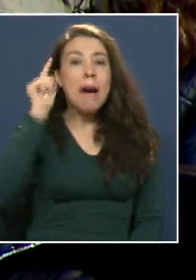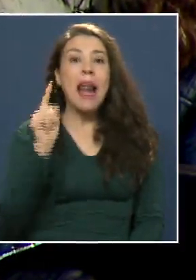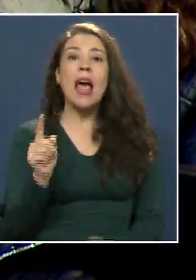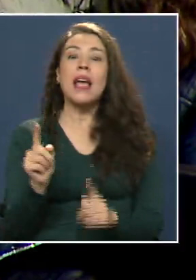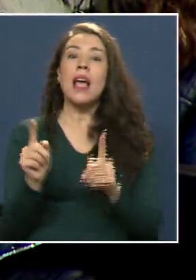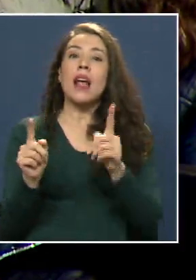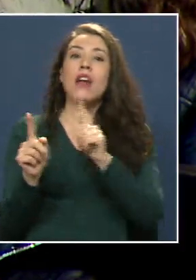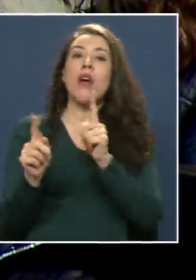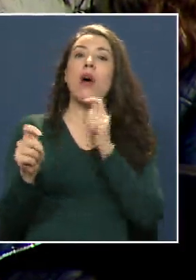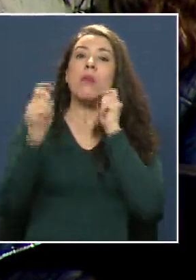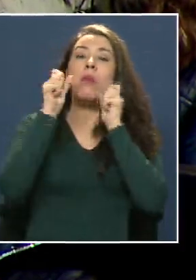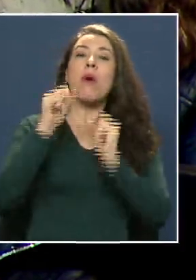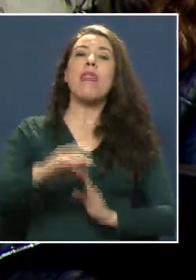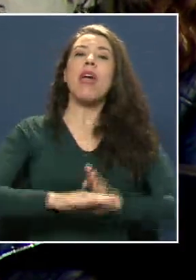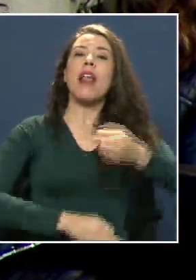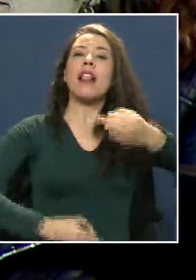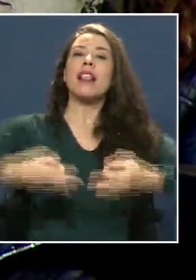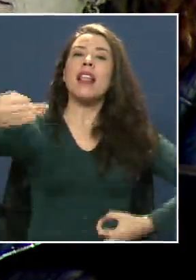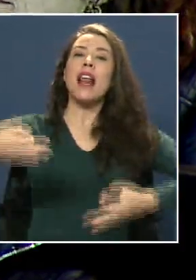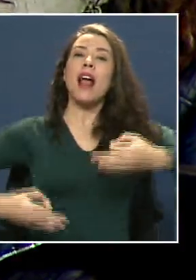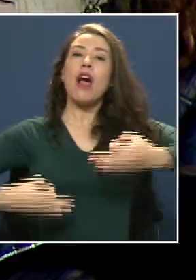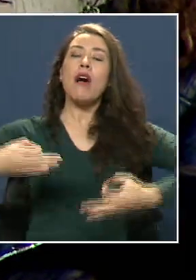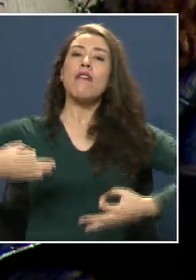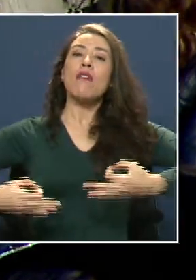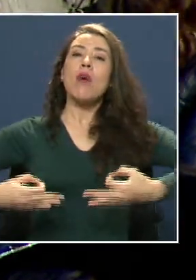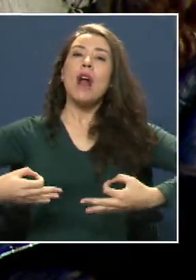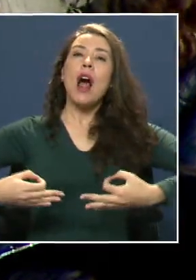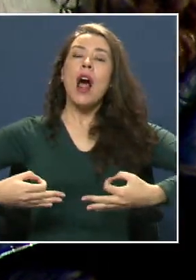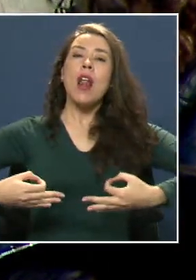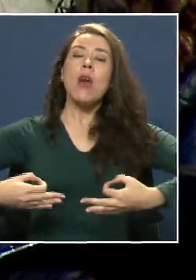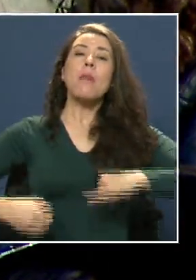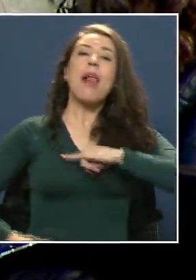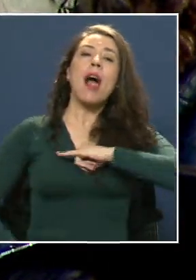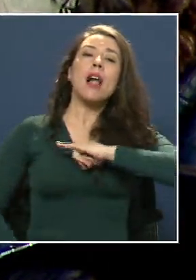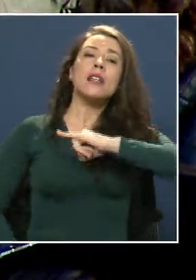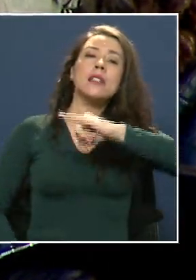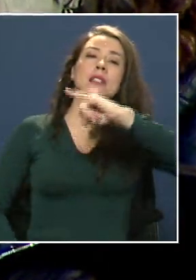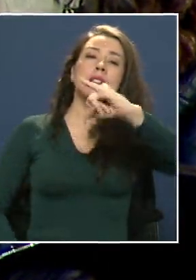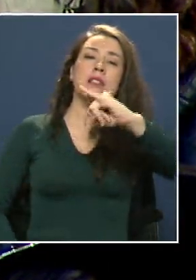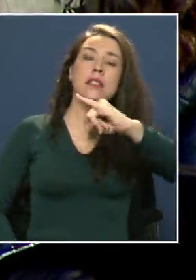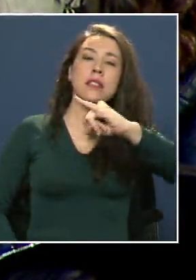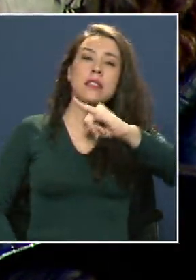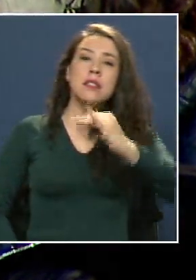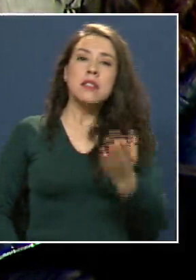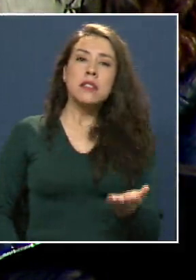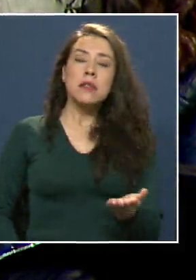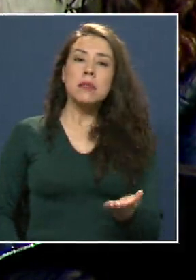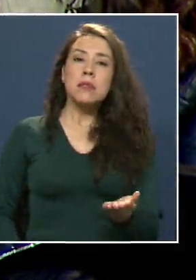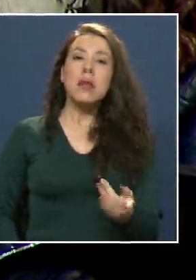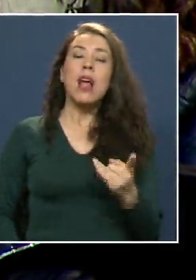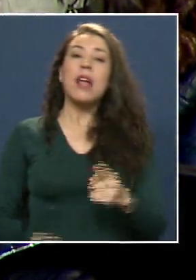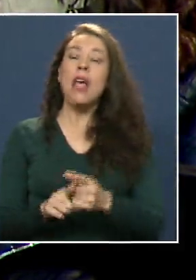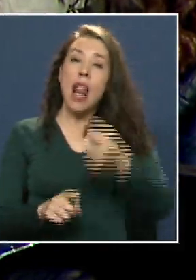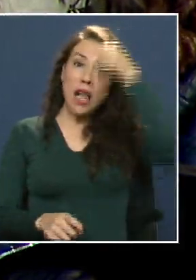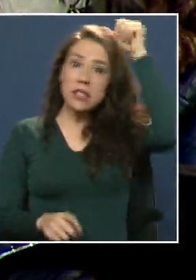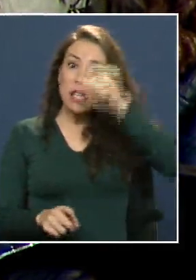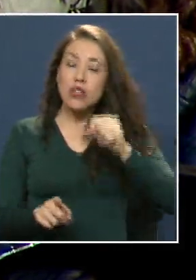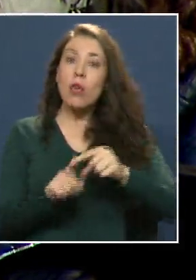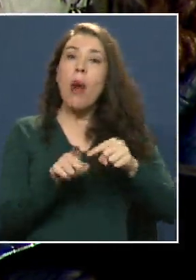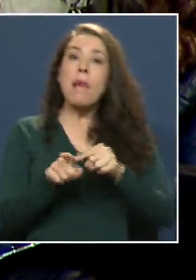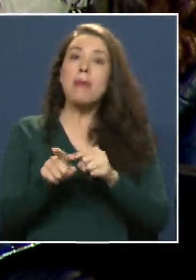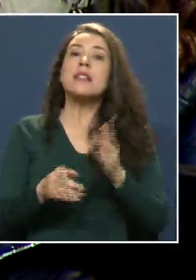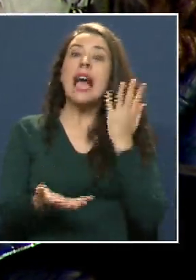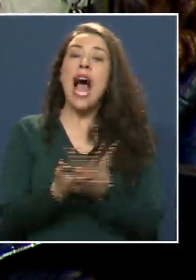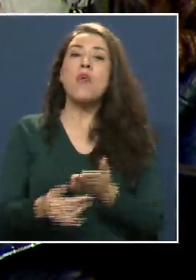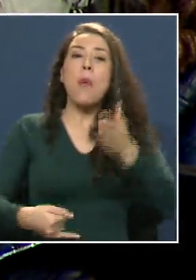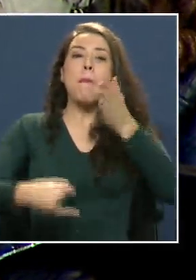a comparecer a los tribunales de justicia eternamente y que esa persecución esté circunscrita a un